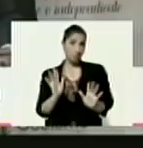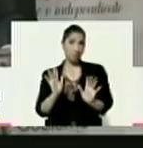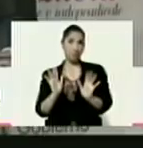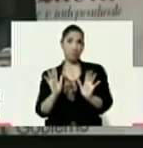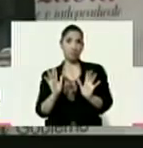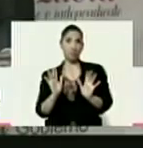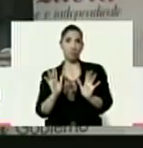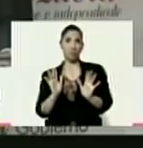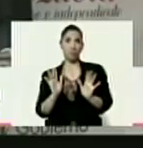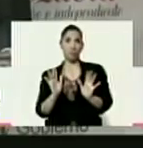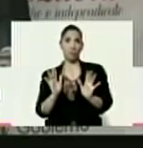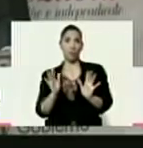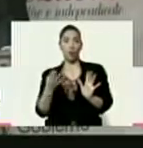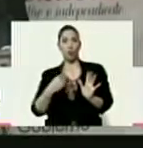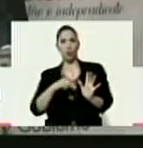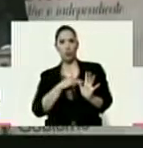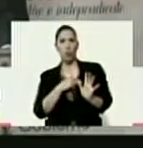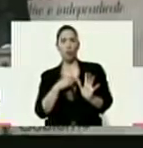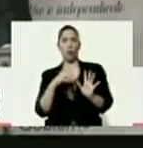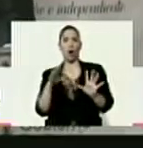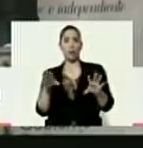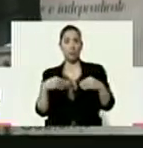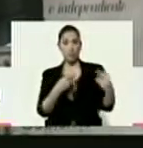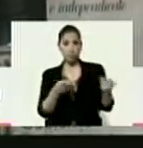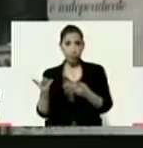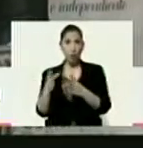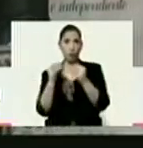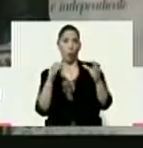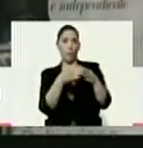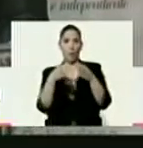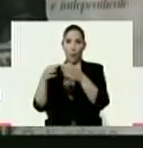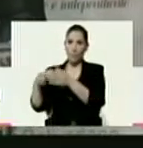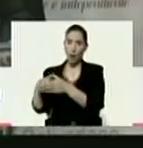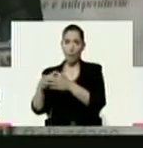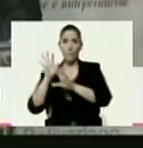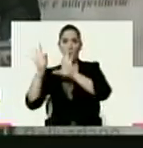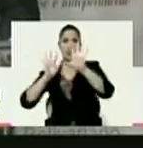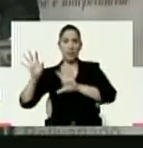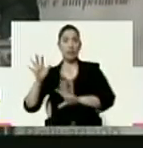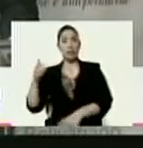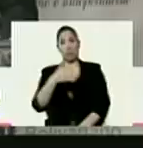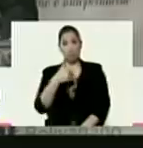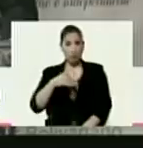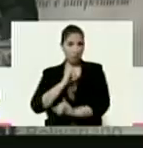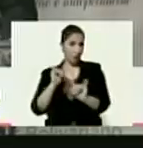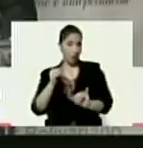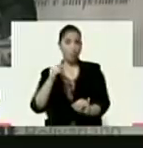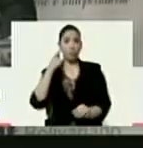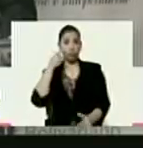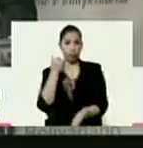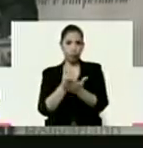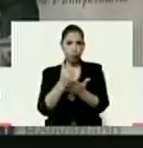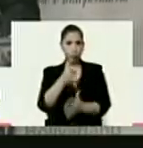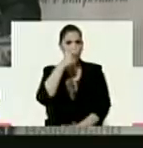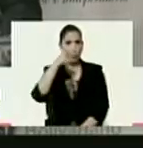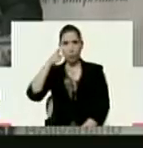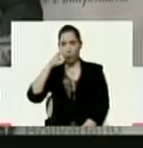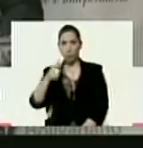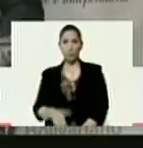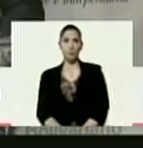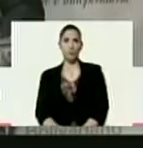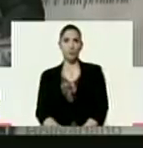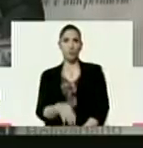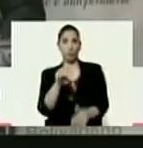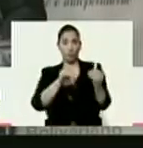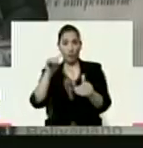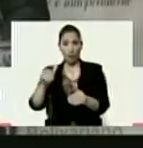quiere. Nosotros vamos a cursar invitación a todos los organismos y a todos los países que de buena fe quieran ir a observar las